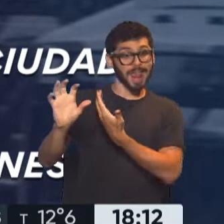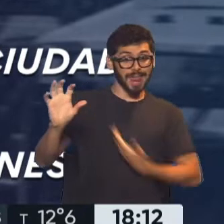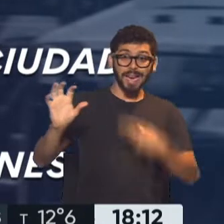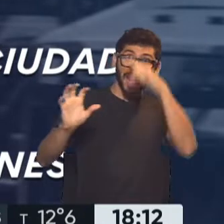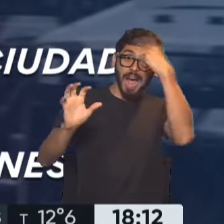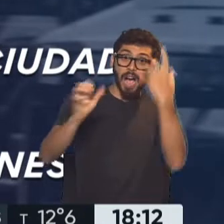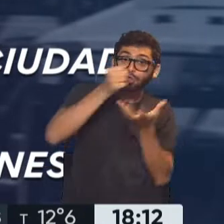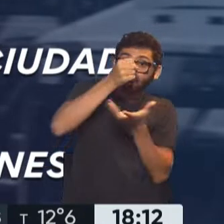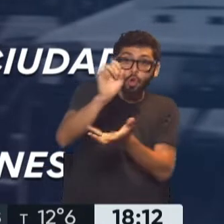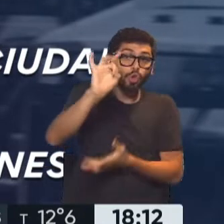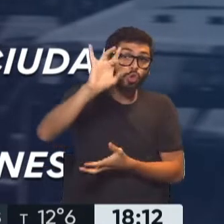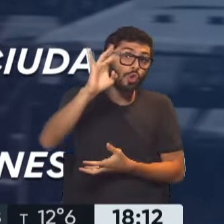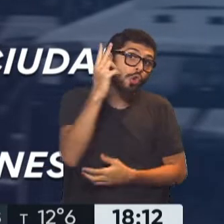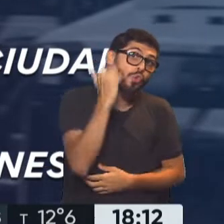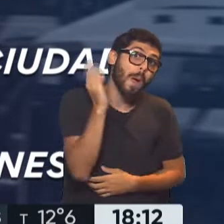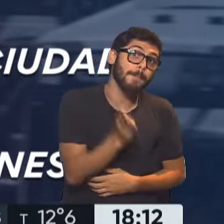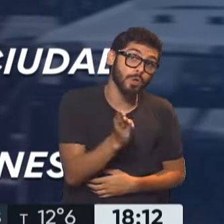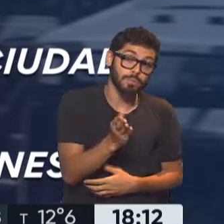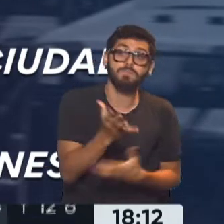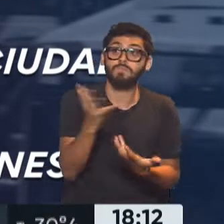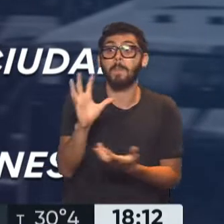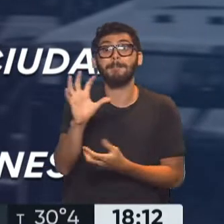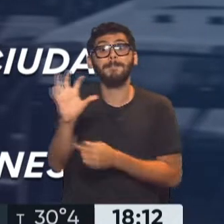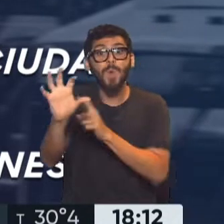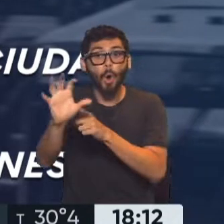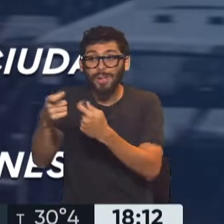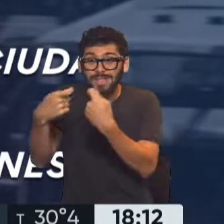Eso le costó, por ejemplo, el año pasado a la provincia de Buenos Aires